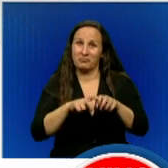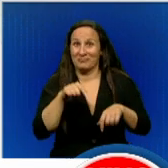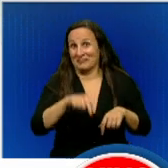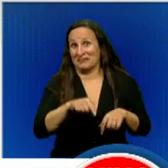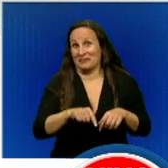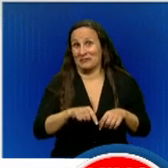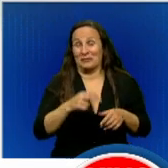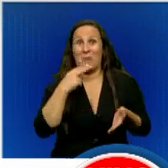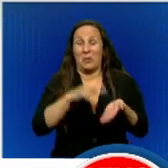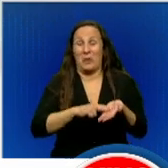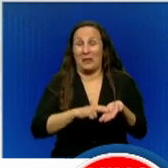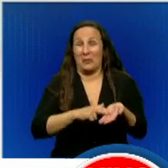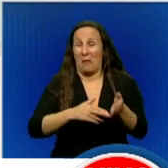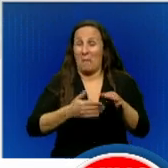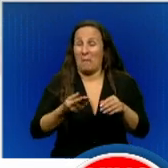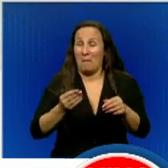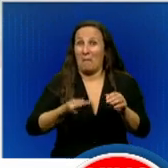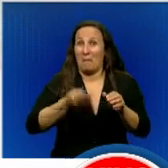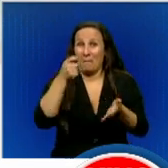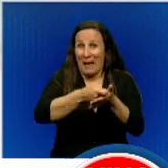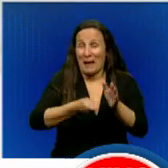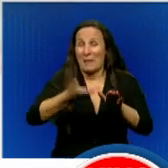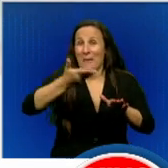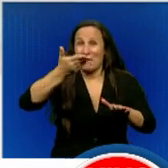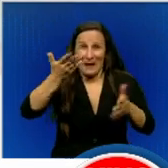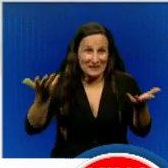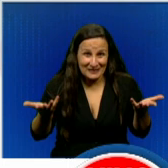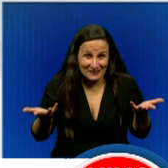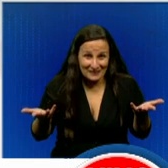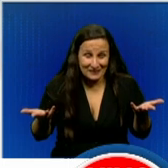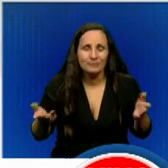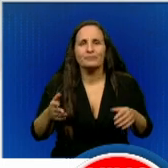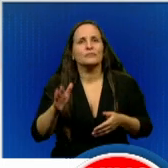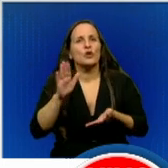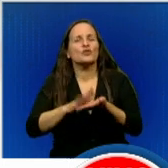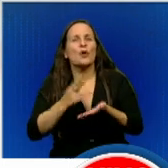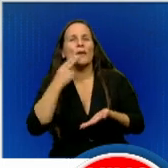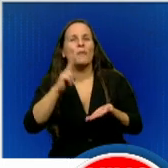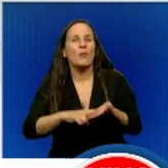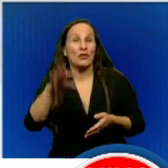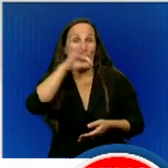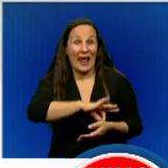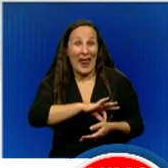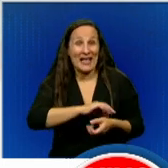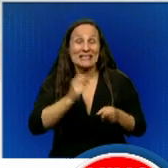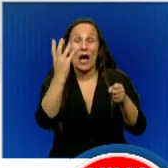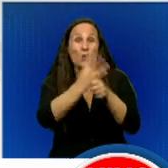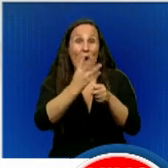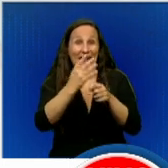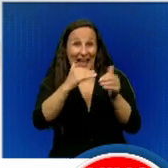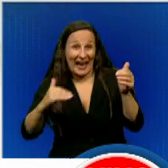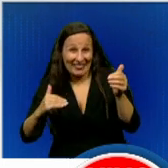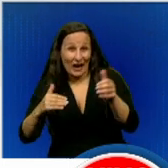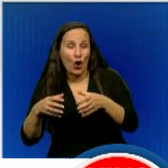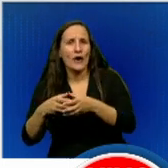no sé qué sería a propósito del impuesto a la ganancia de la renta de cuarta categoría presidente de una